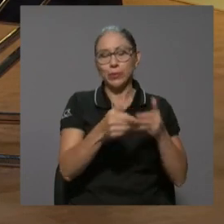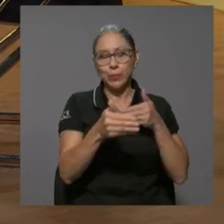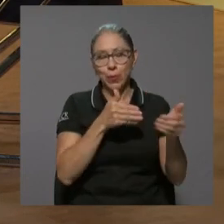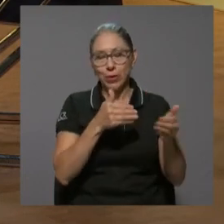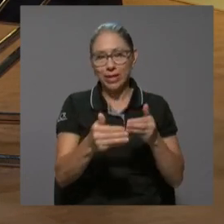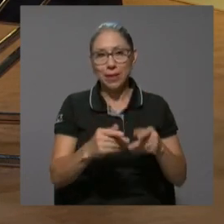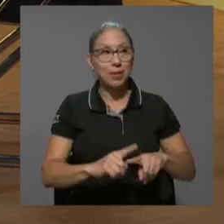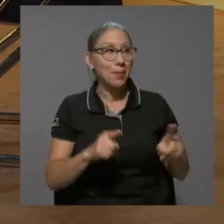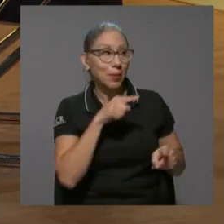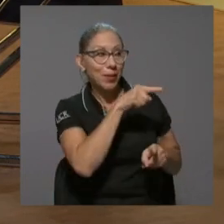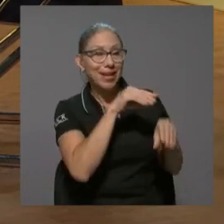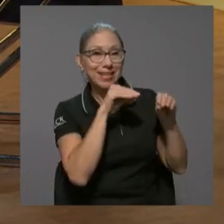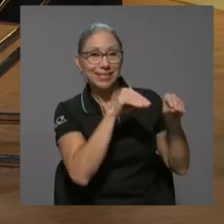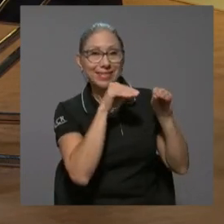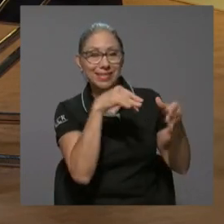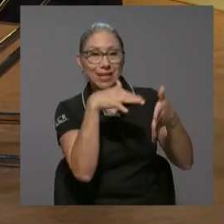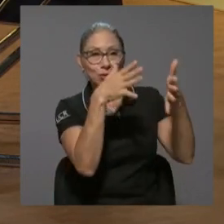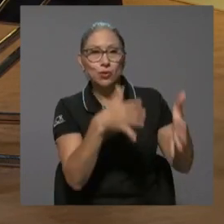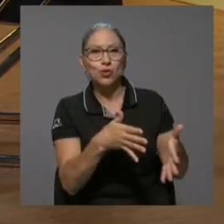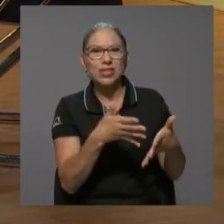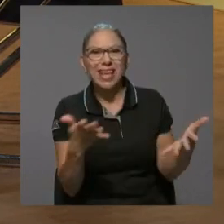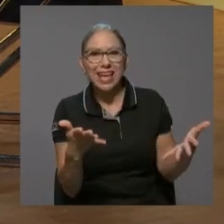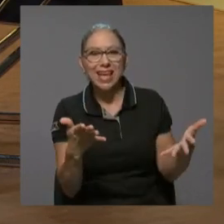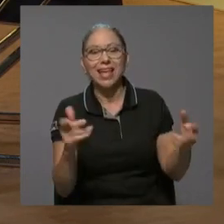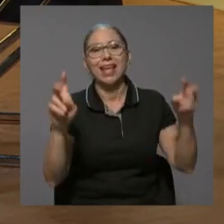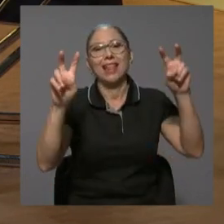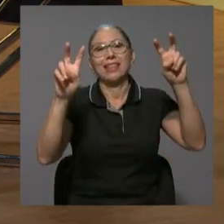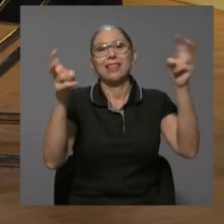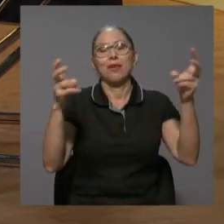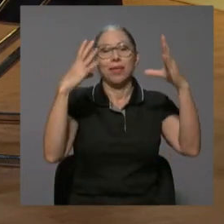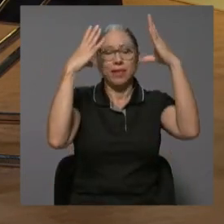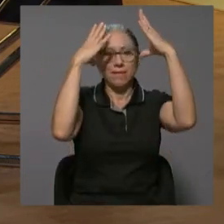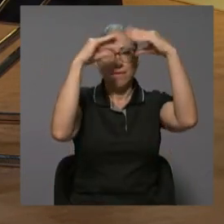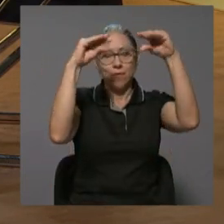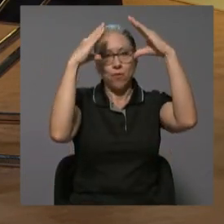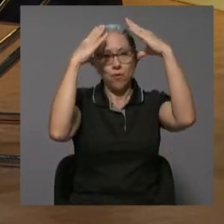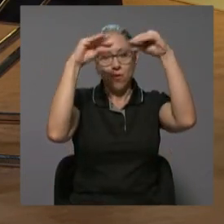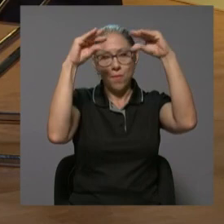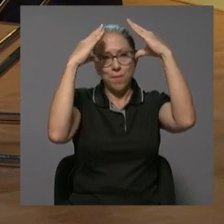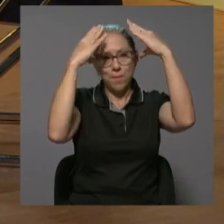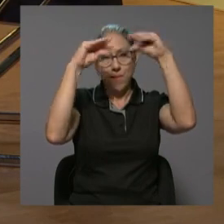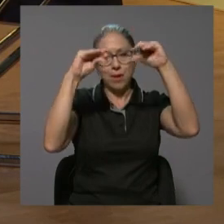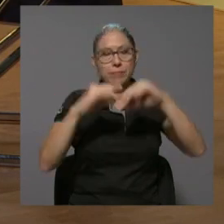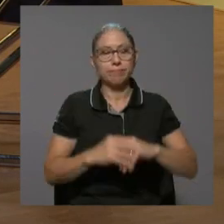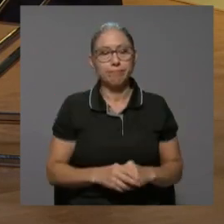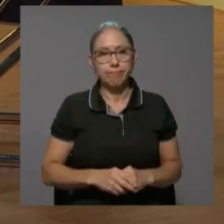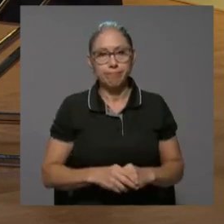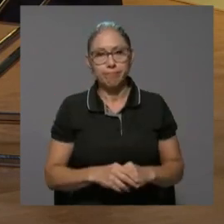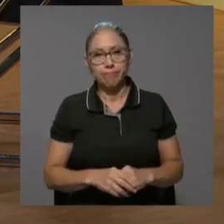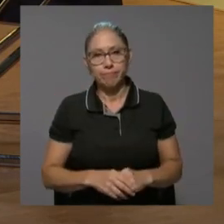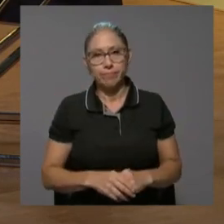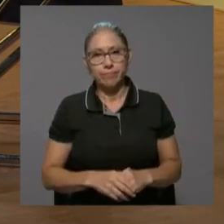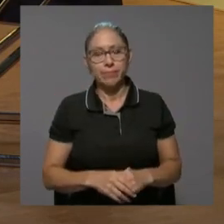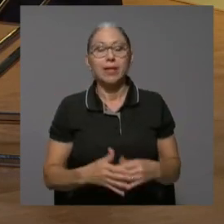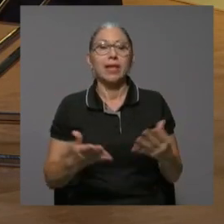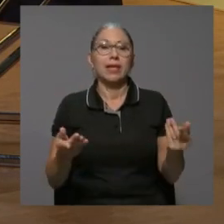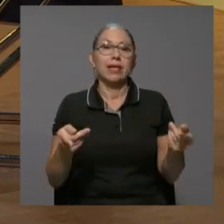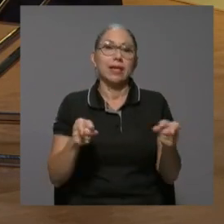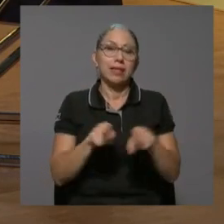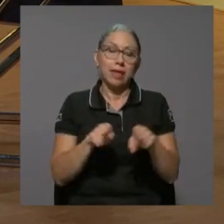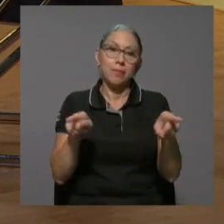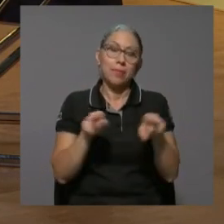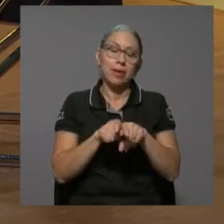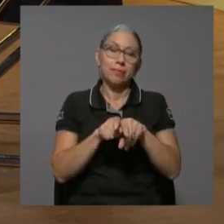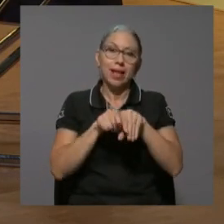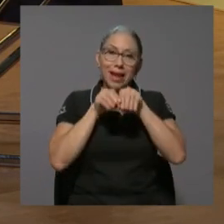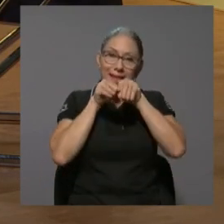el tema de la información. Y la transmisión y la realidad de la